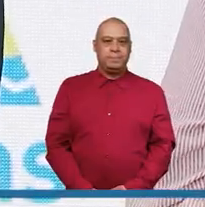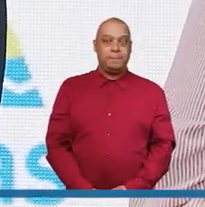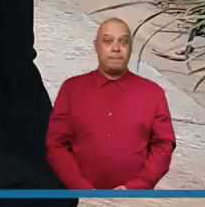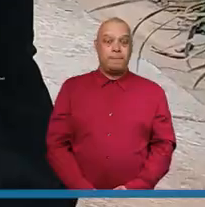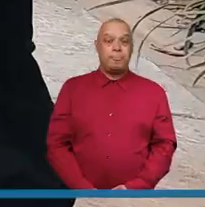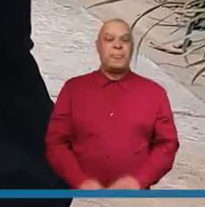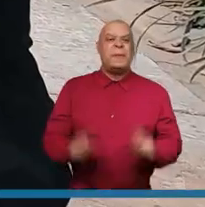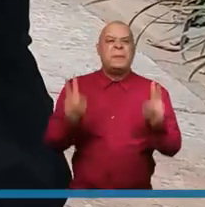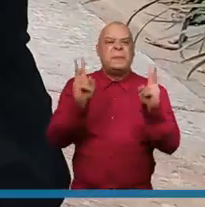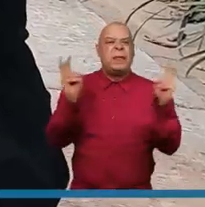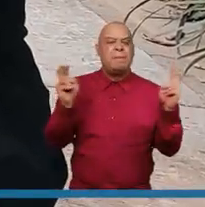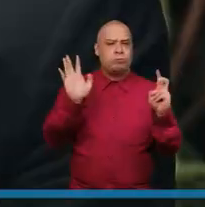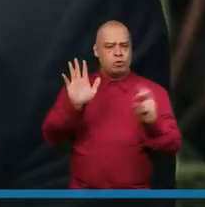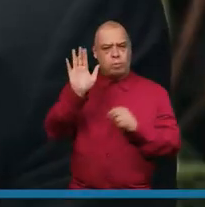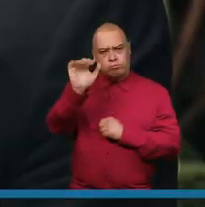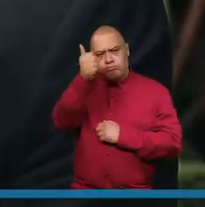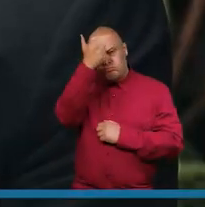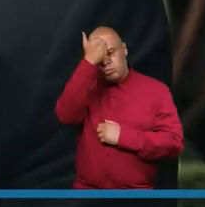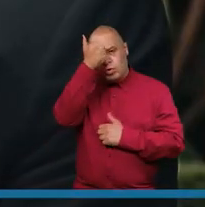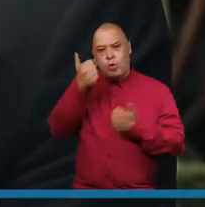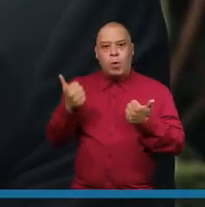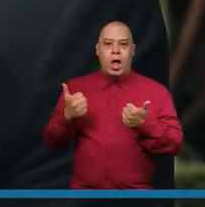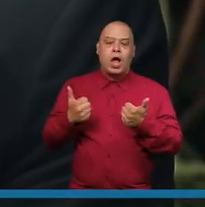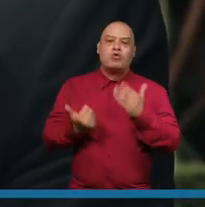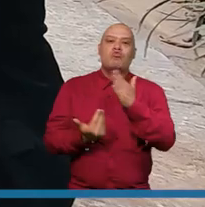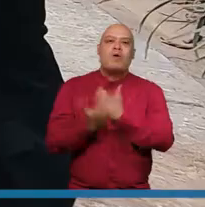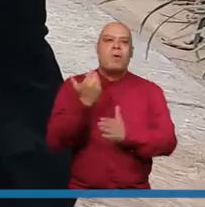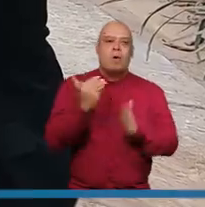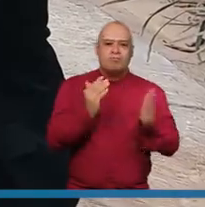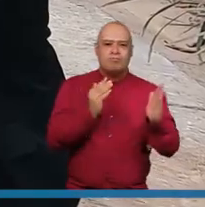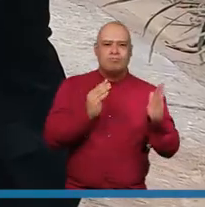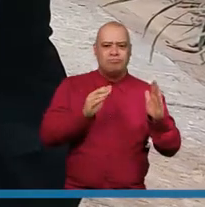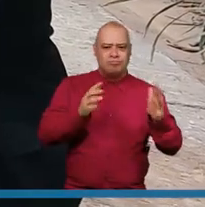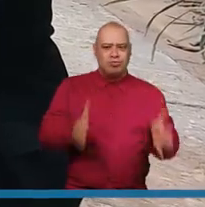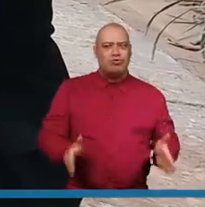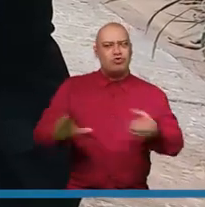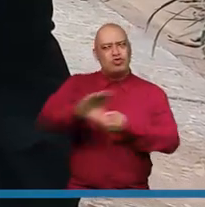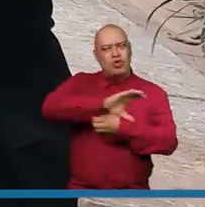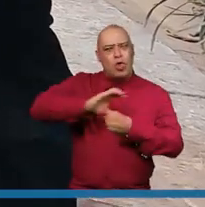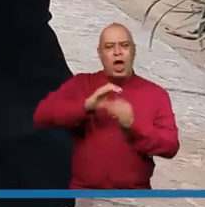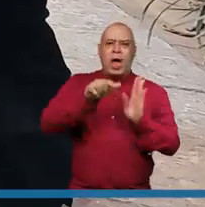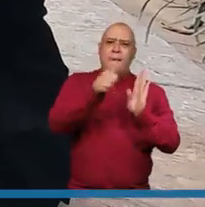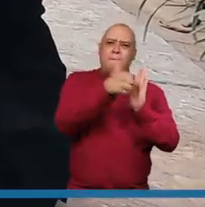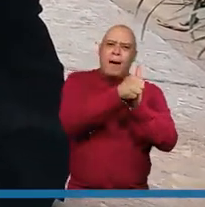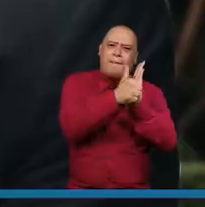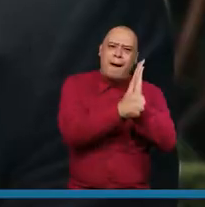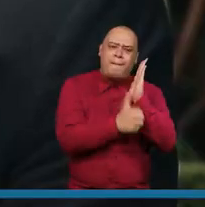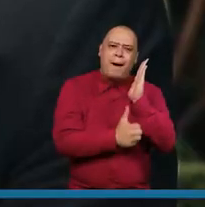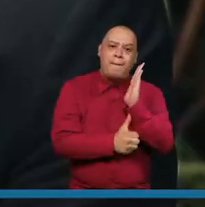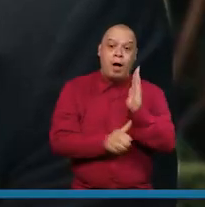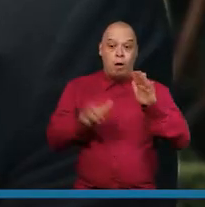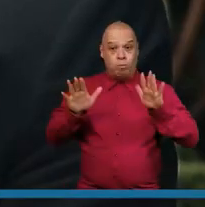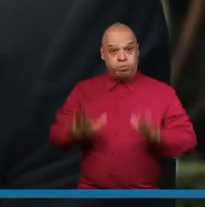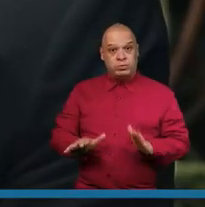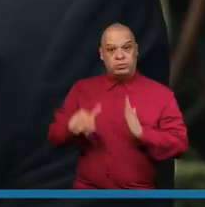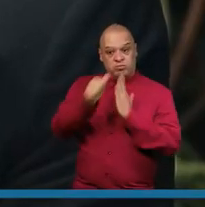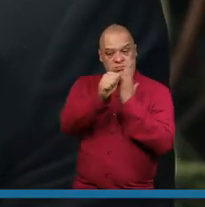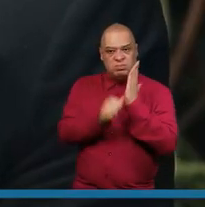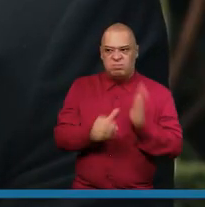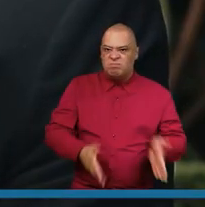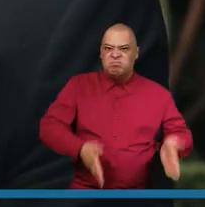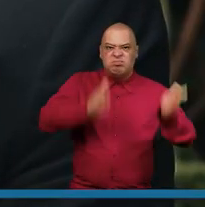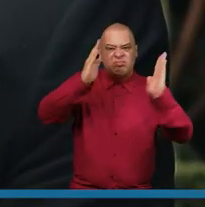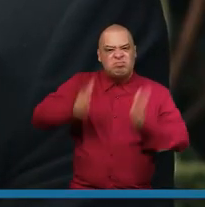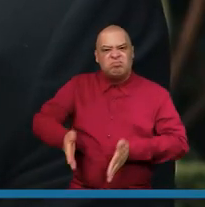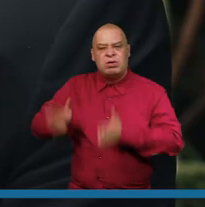Uno de los temas fundamentales es la nueva agenda urbana y empezamos a mirar cómo las ciudades se están metropolizando,